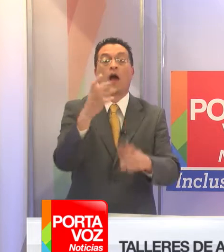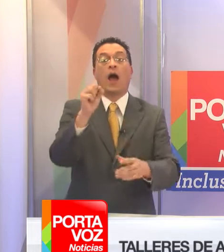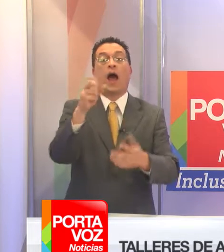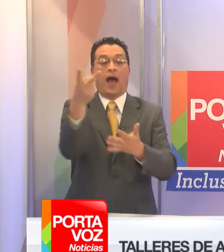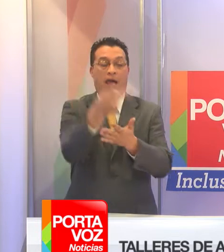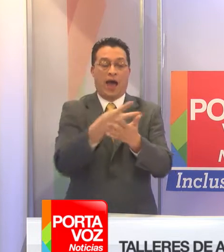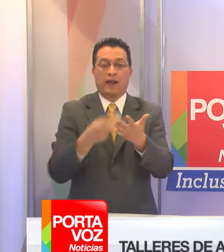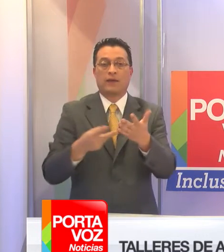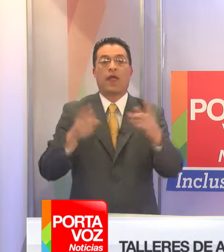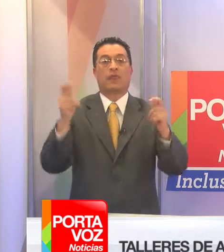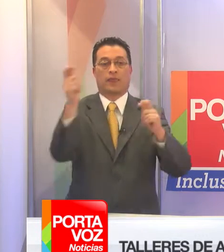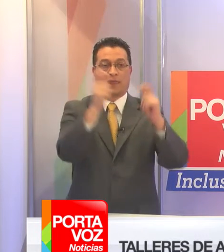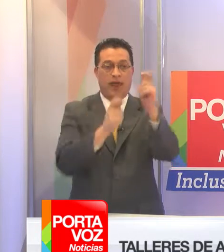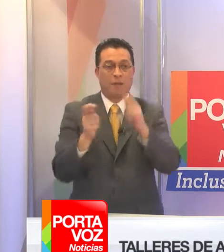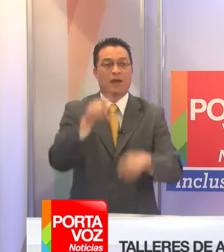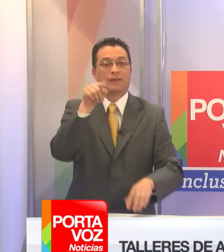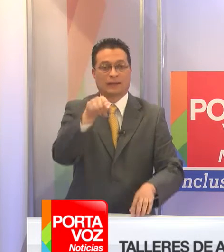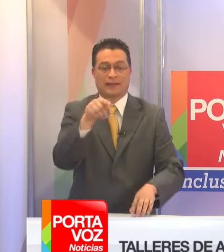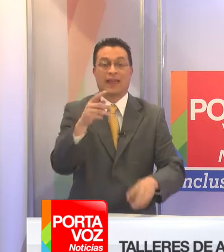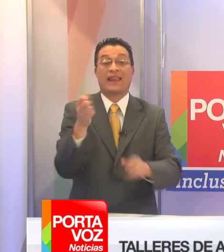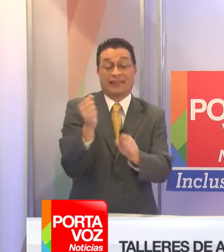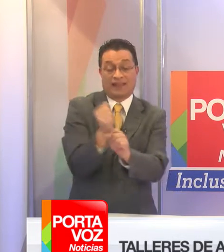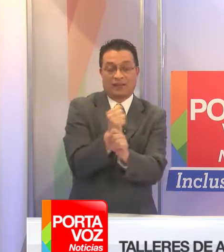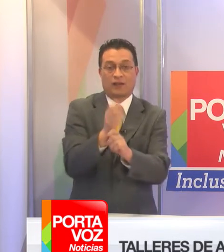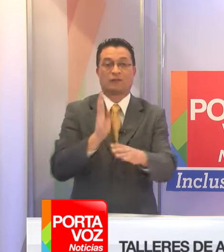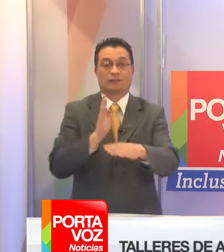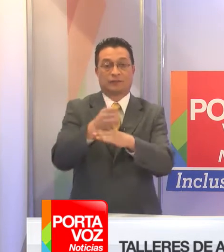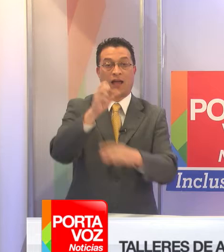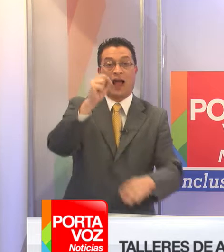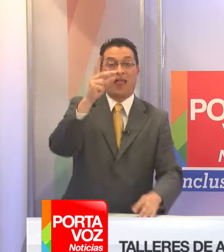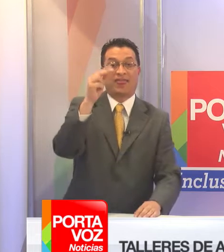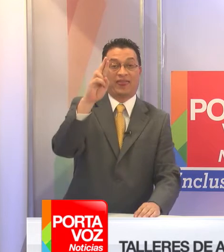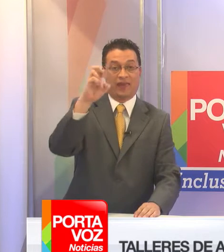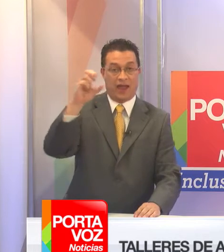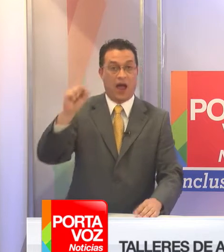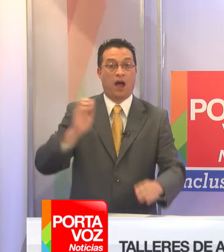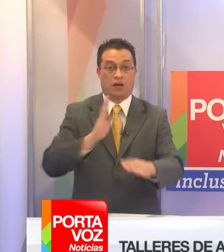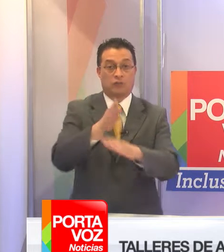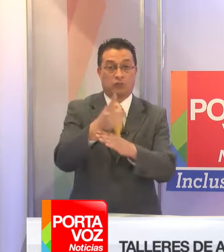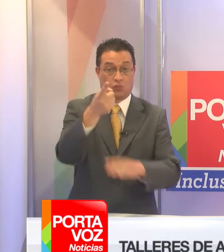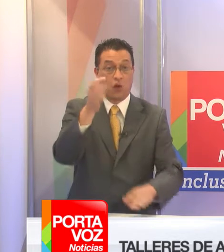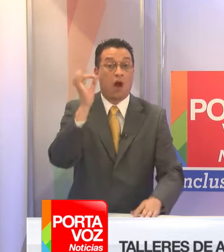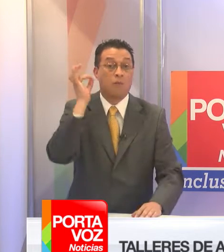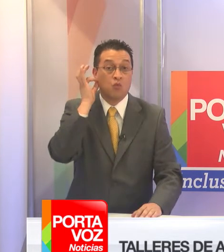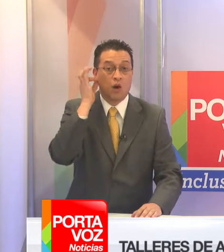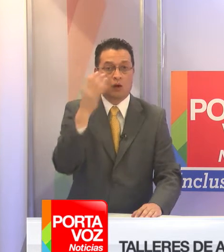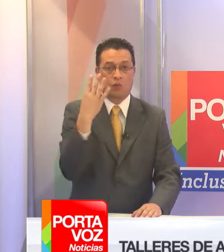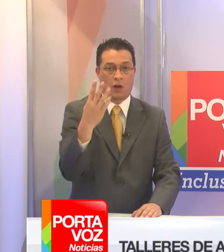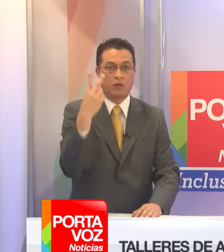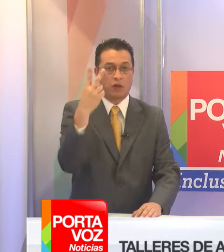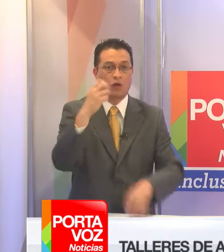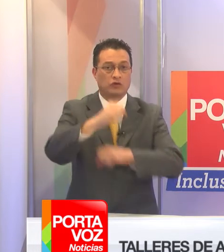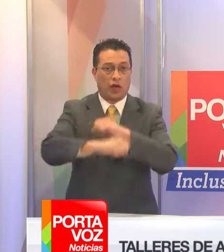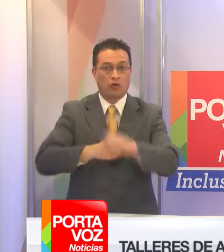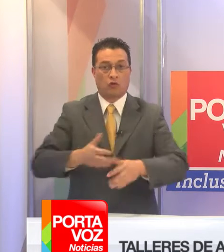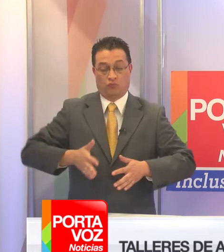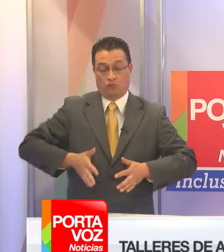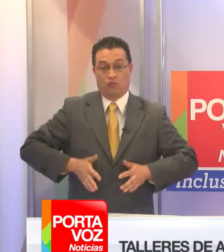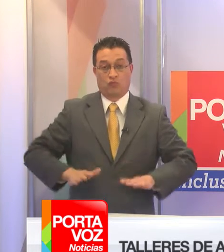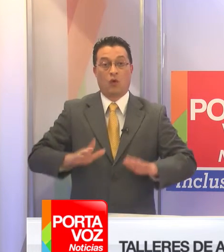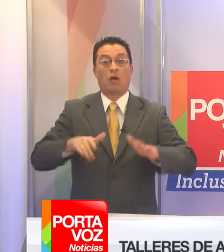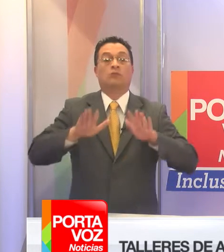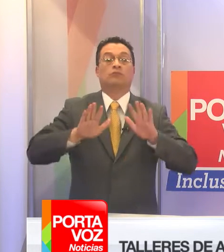arte-terapia. Y a este taller asiste Andrea Galdámez, una mujer de 42 años que nació con